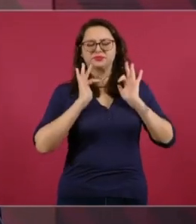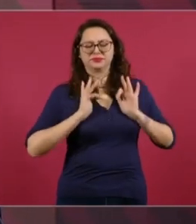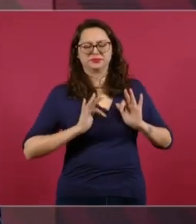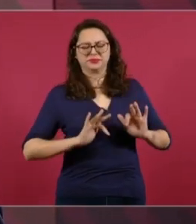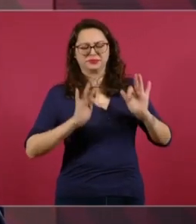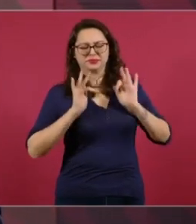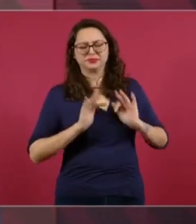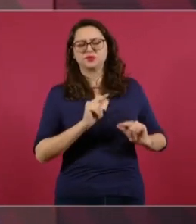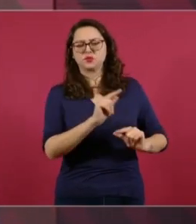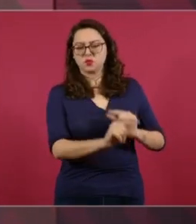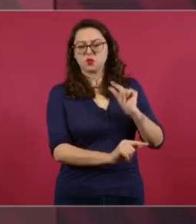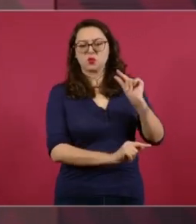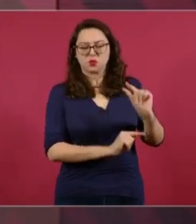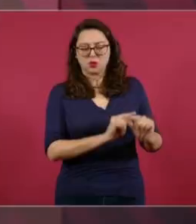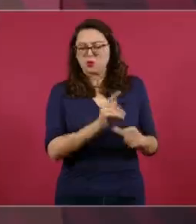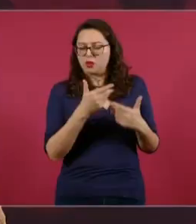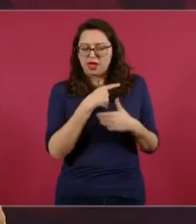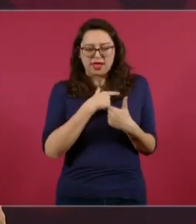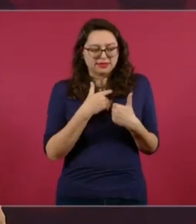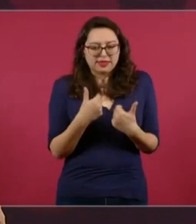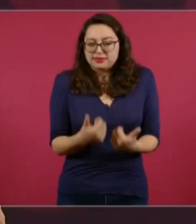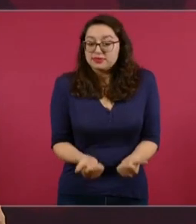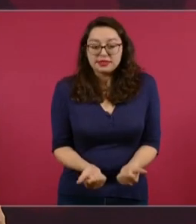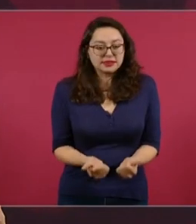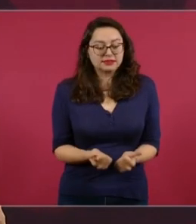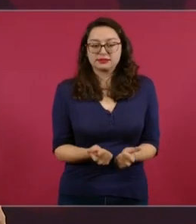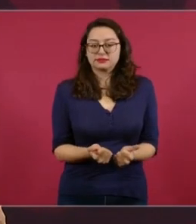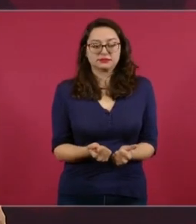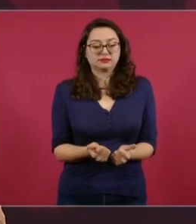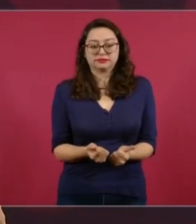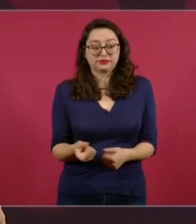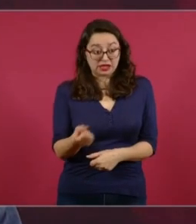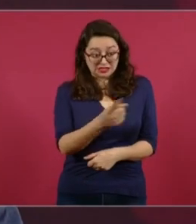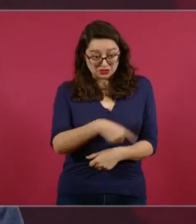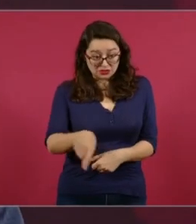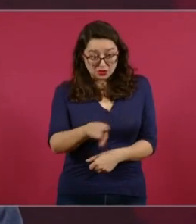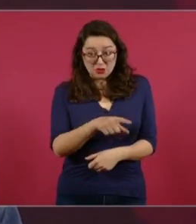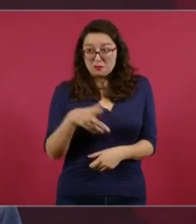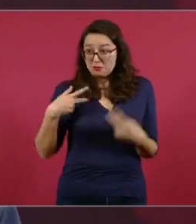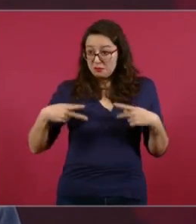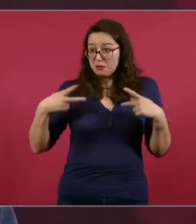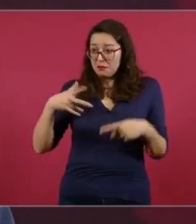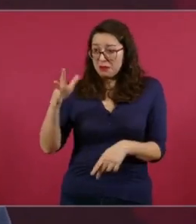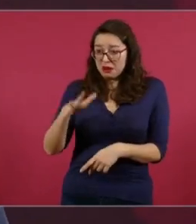poco a poco, porque pues está muy difícil que eso regrese.